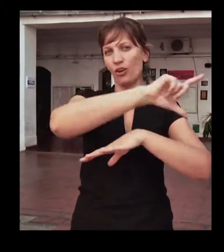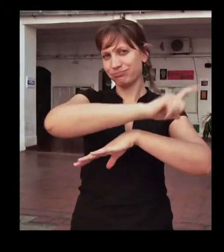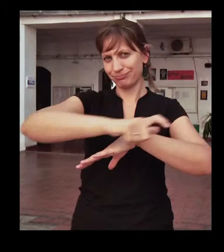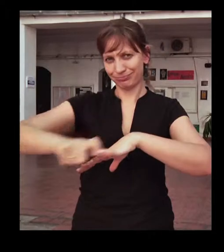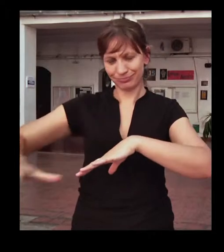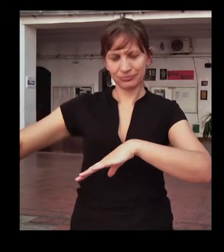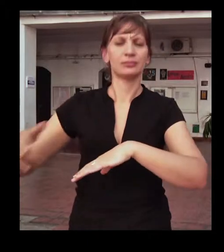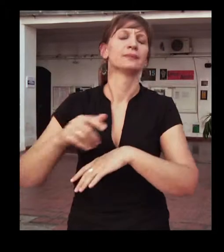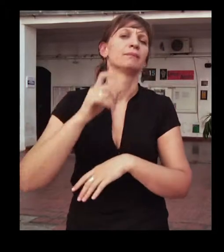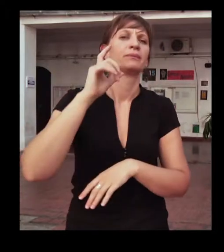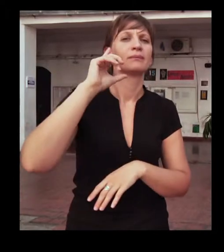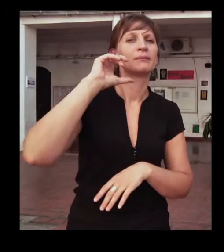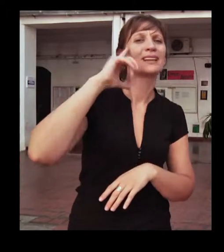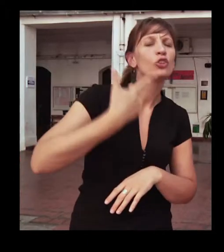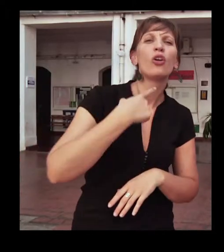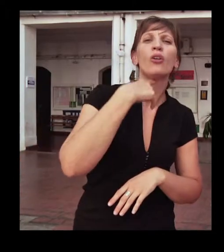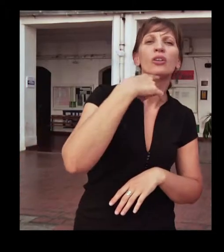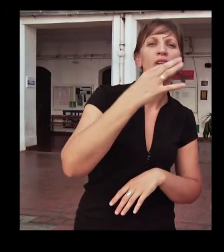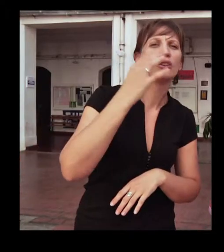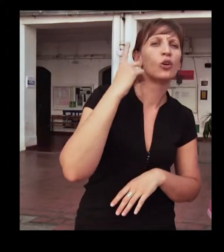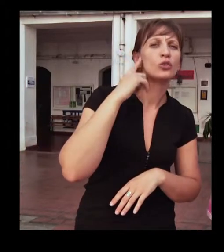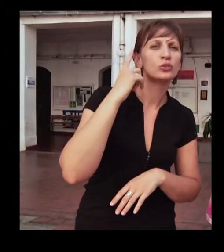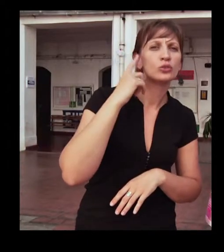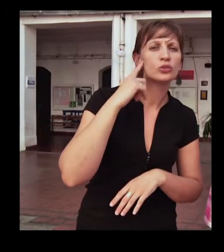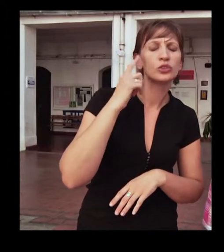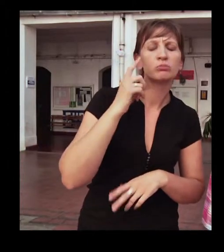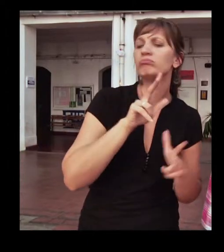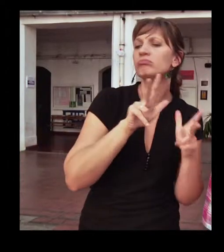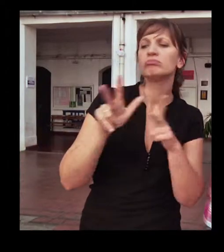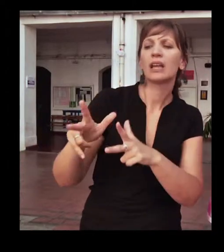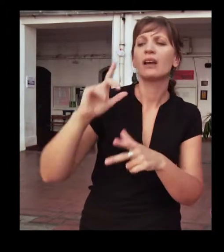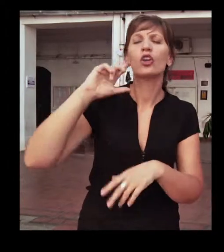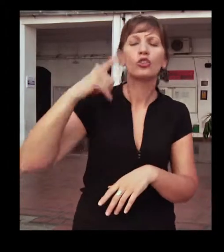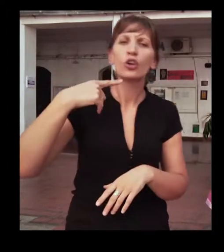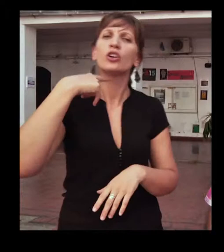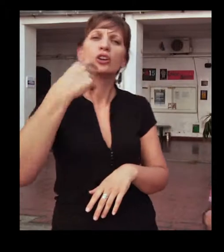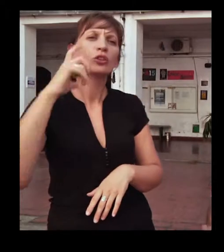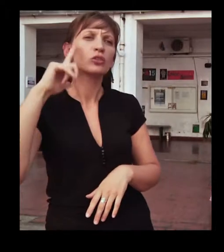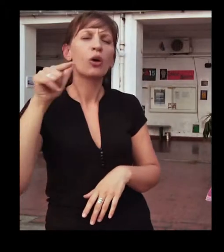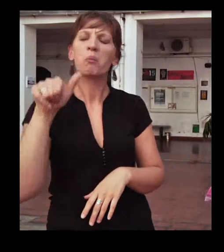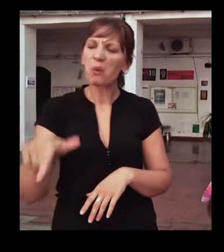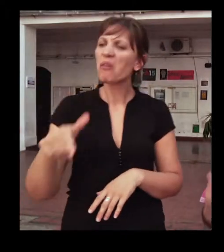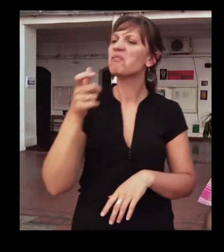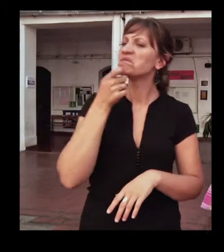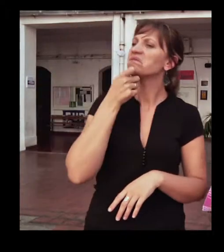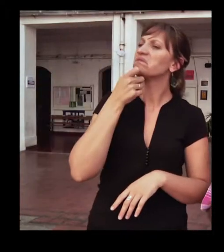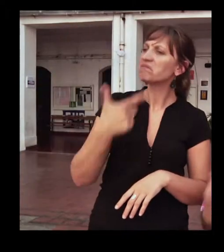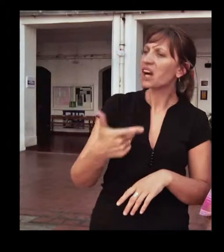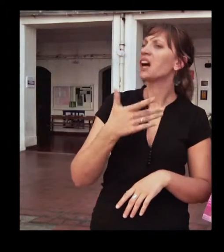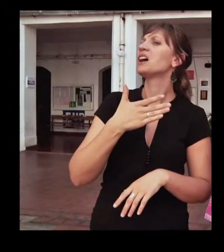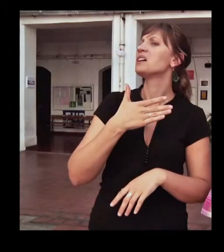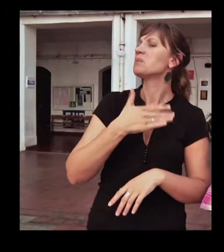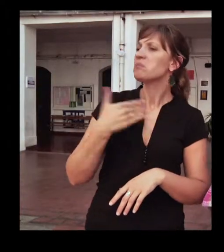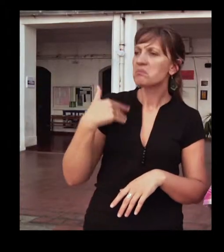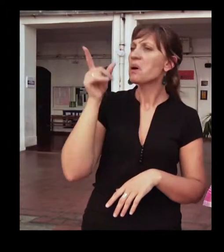le dice al sordo hijo de sordos vos y que aten es fácil porque tus padres hablan la lengua de señas te aceptan como sordo